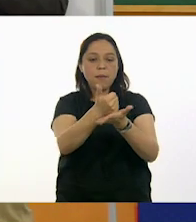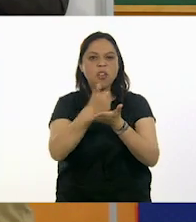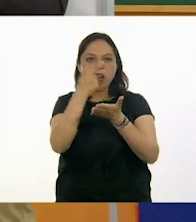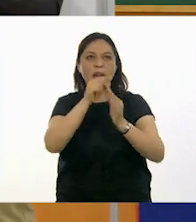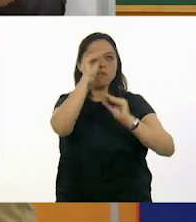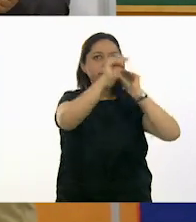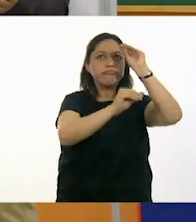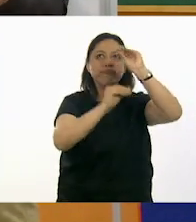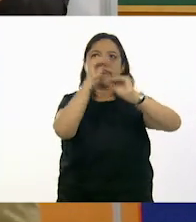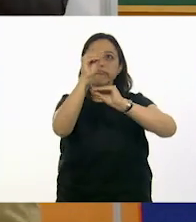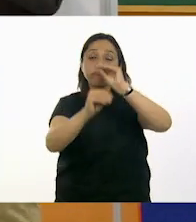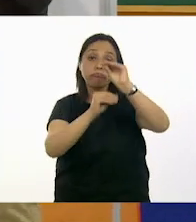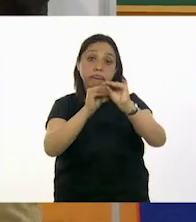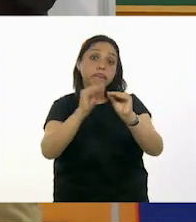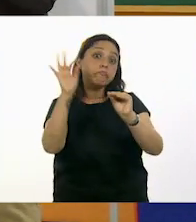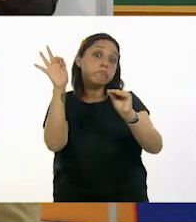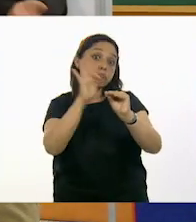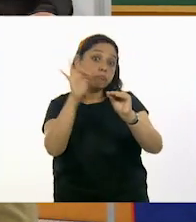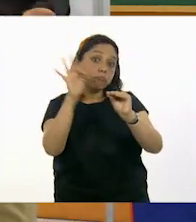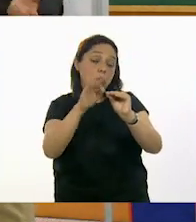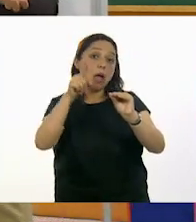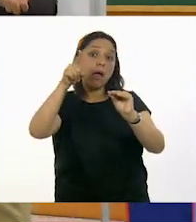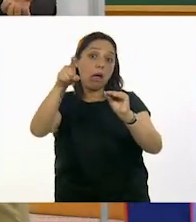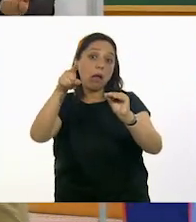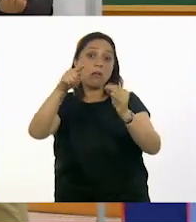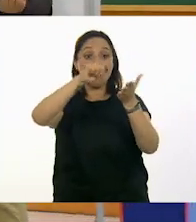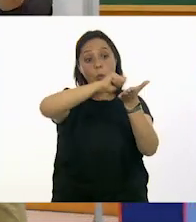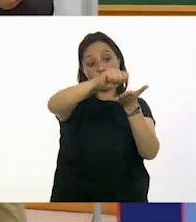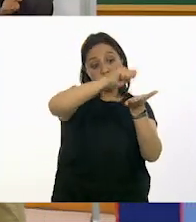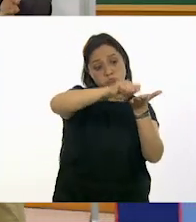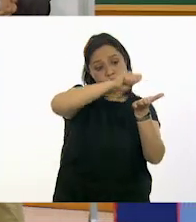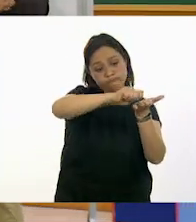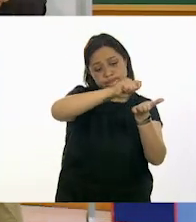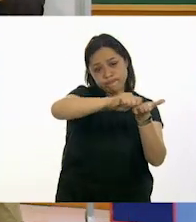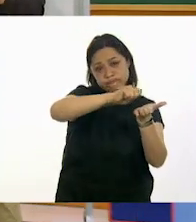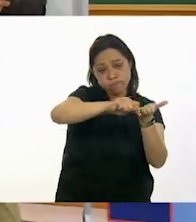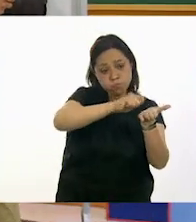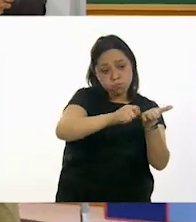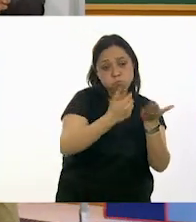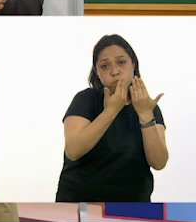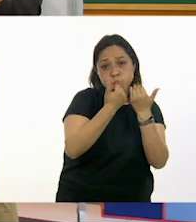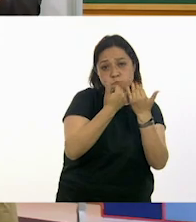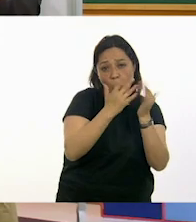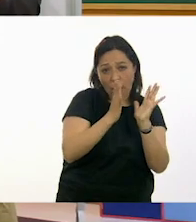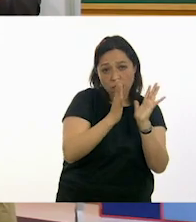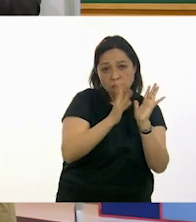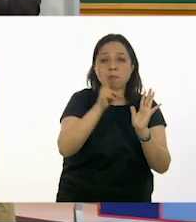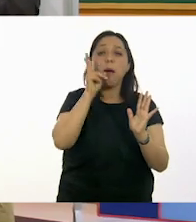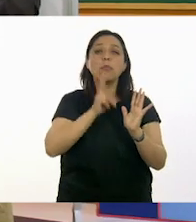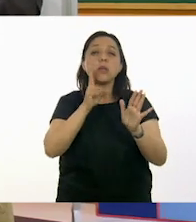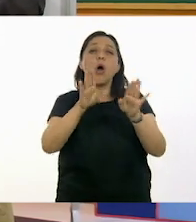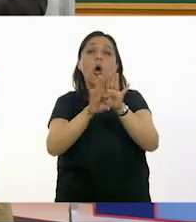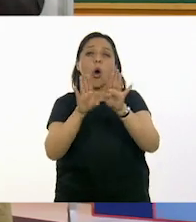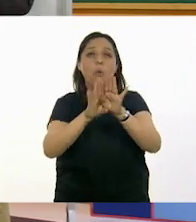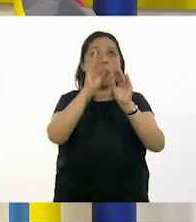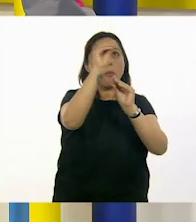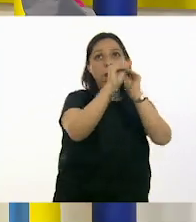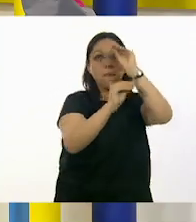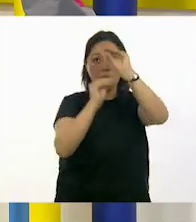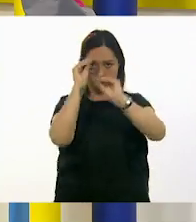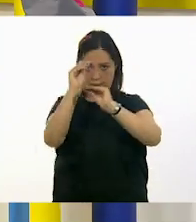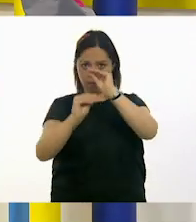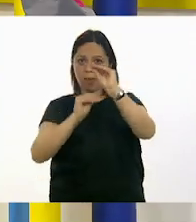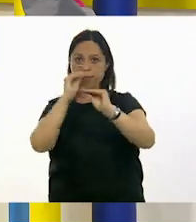no contiene el texto que tiene como tal el empleado del aeropuerto. ¿Queremos ver cómo vamos a ir llenando las tablas? A ver, vamos a ver.